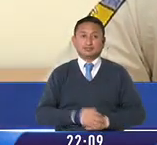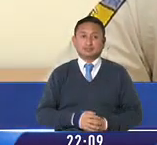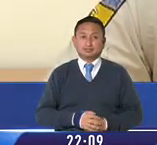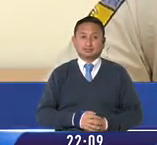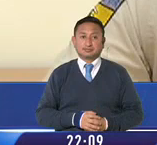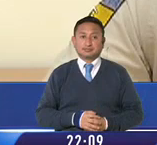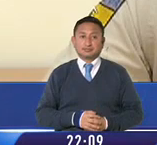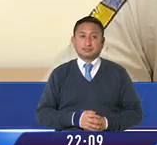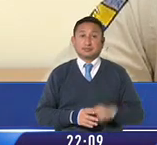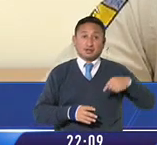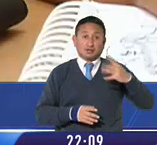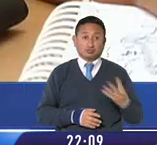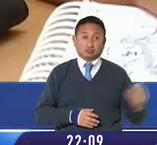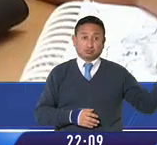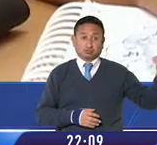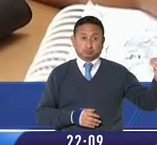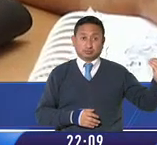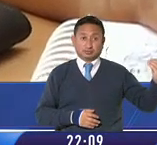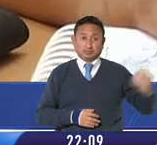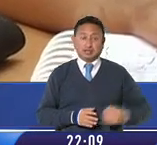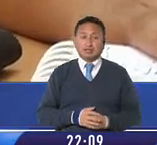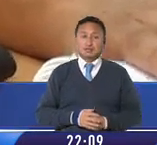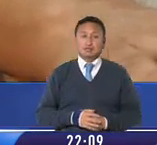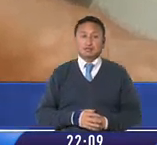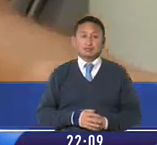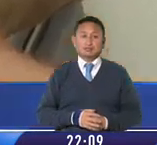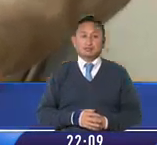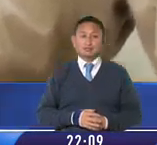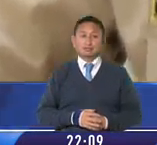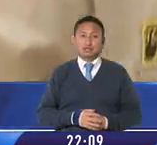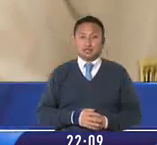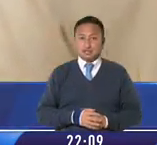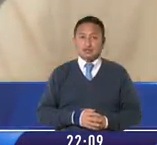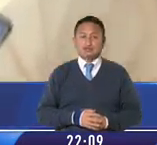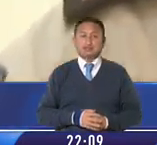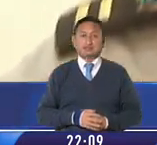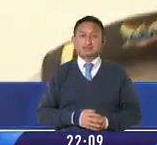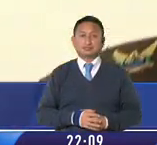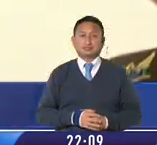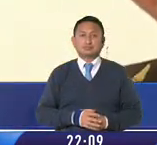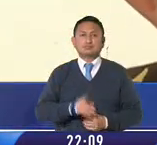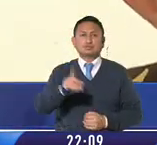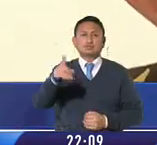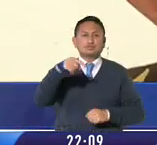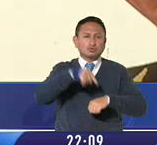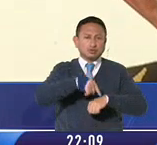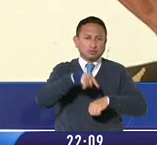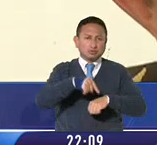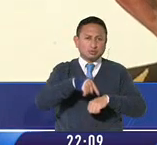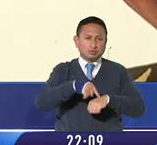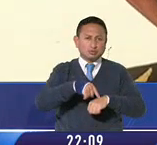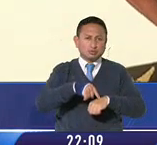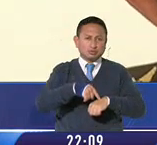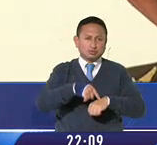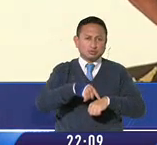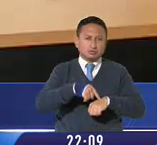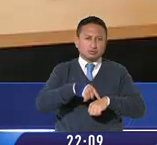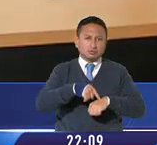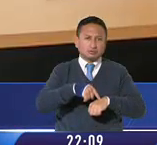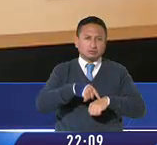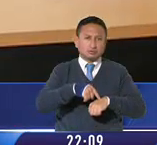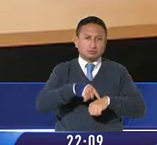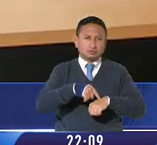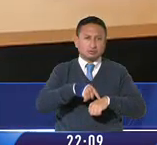salieron del circuito Cristo del Consuelo. El tiempo que nos lleva en mantener